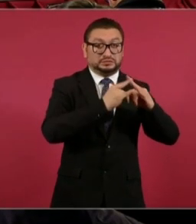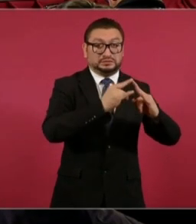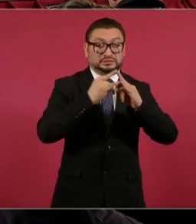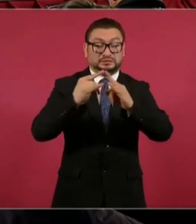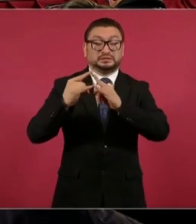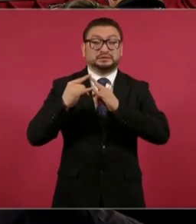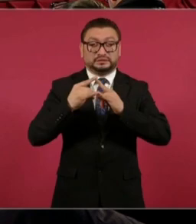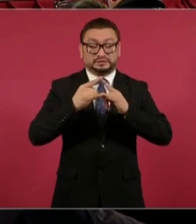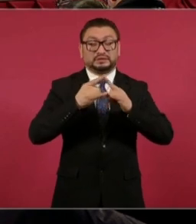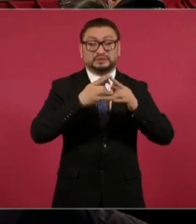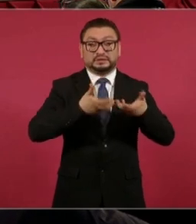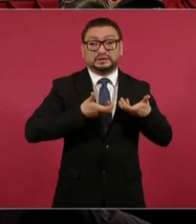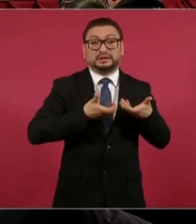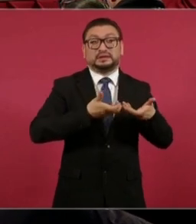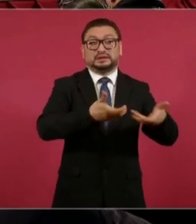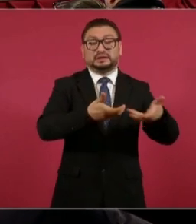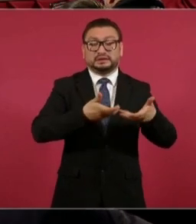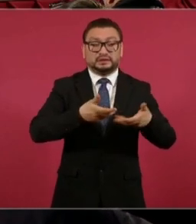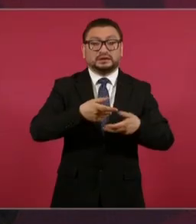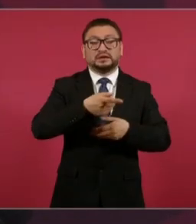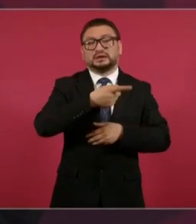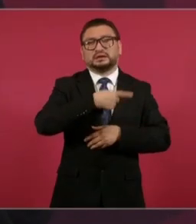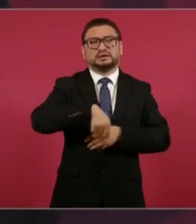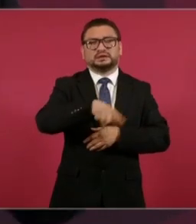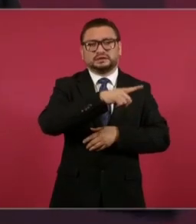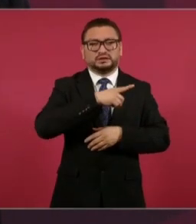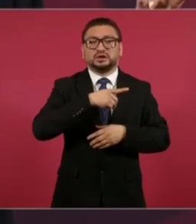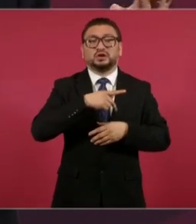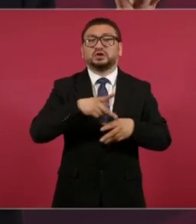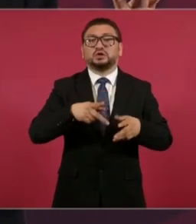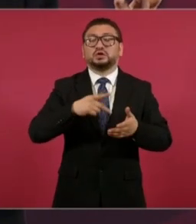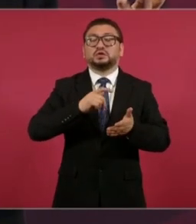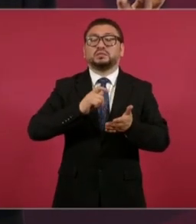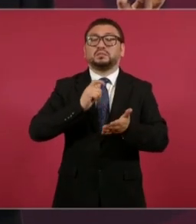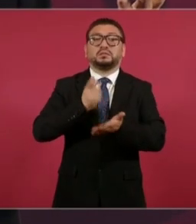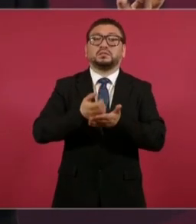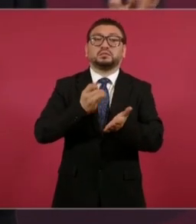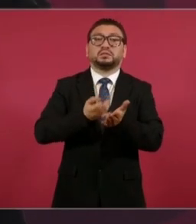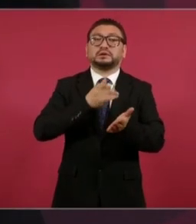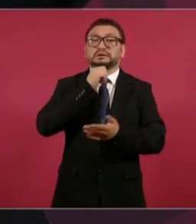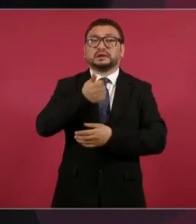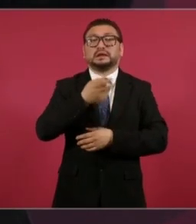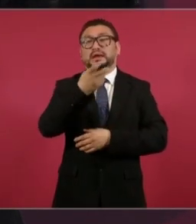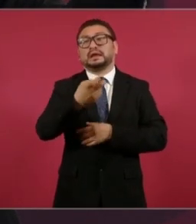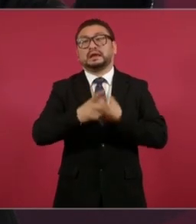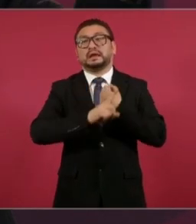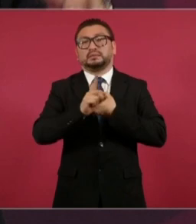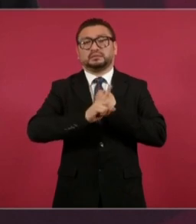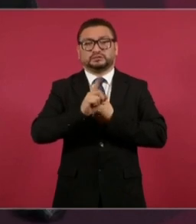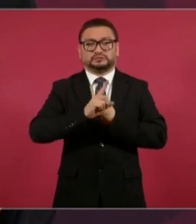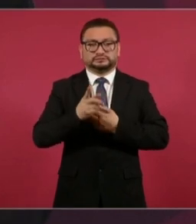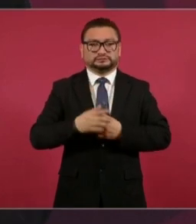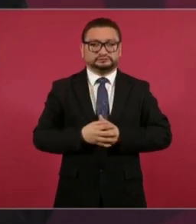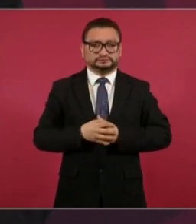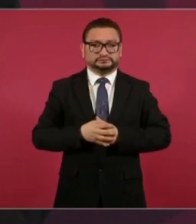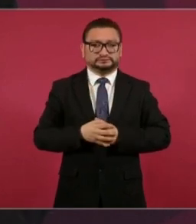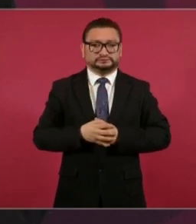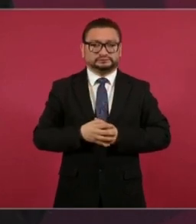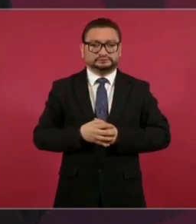ambulantes los viene viene no pagan impuestos ese es el